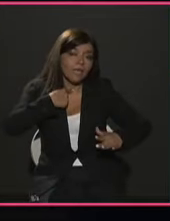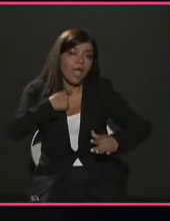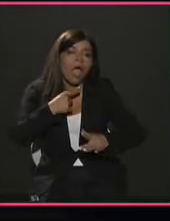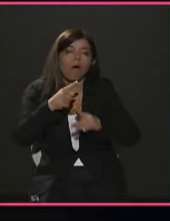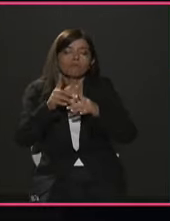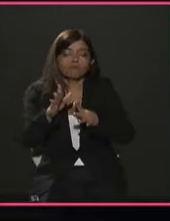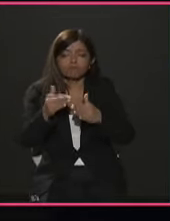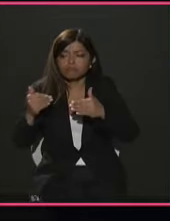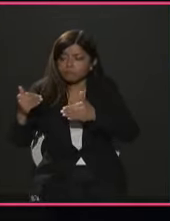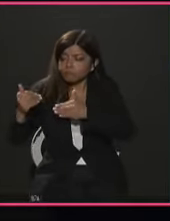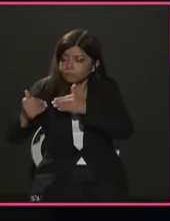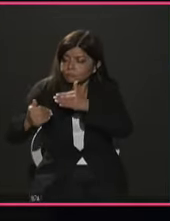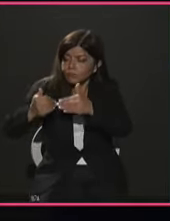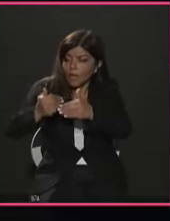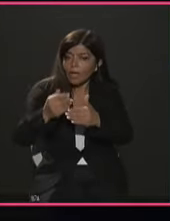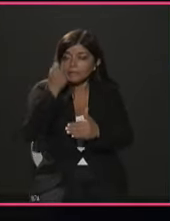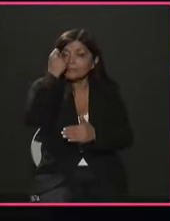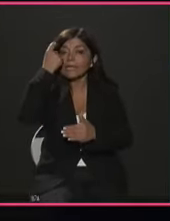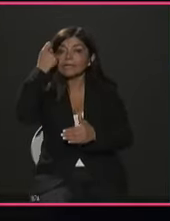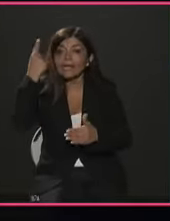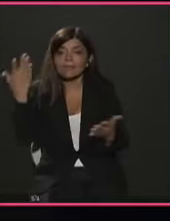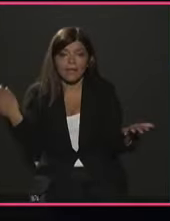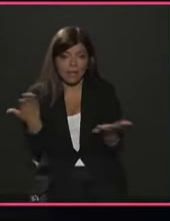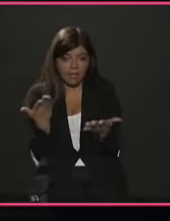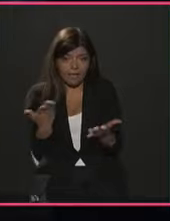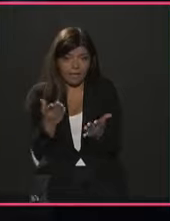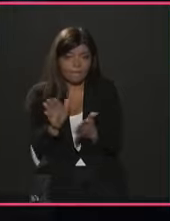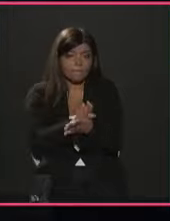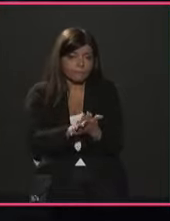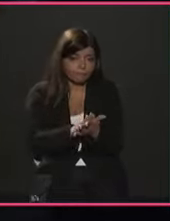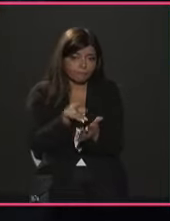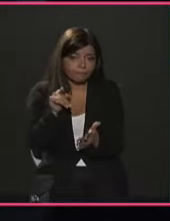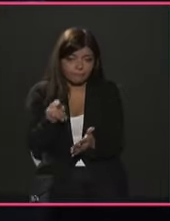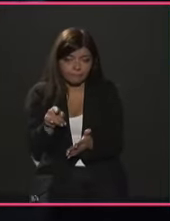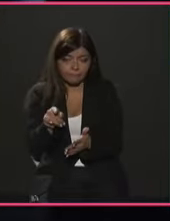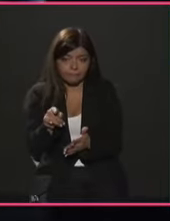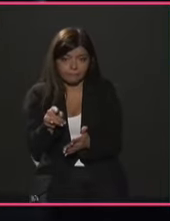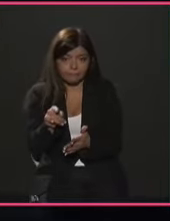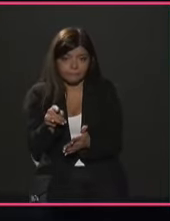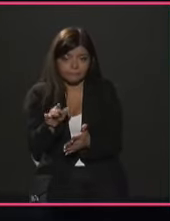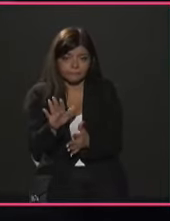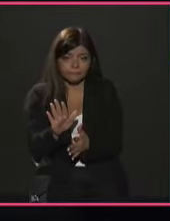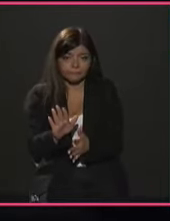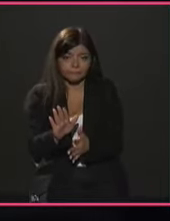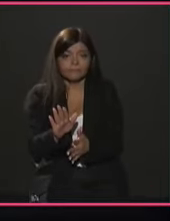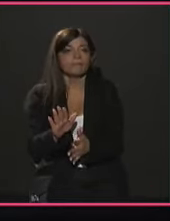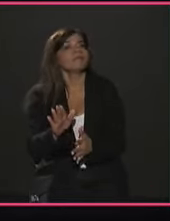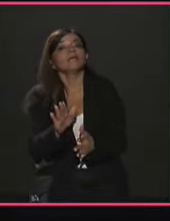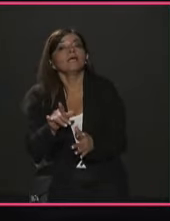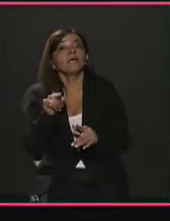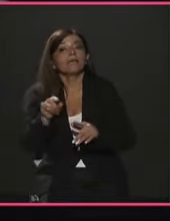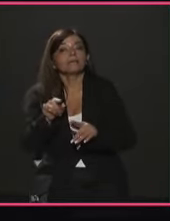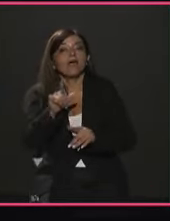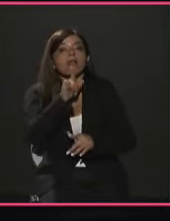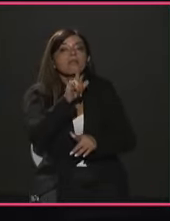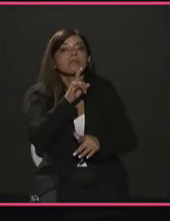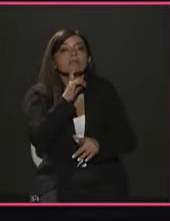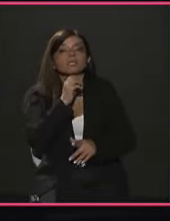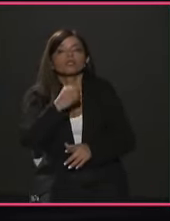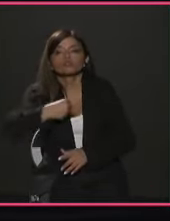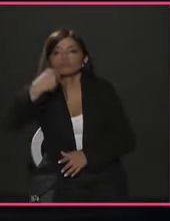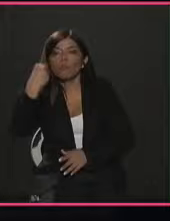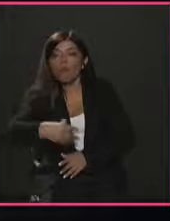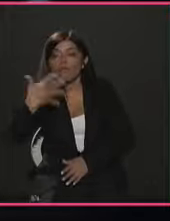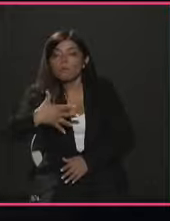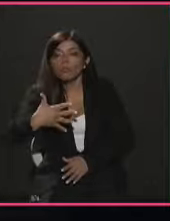líneas de tiempo que hay que considerar con esto ya que este este elemento es esencial